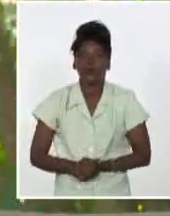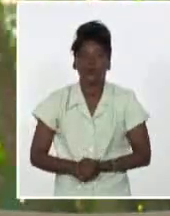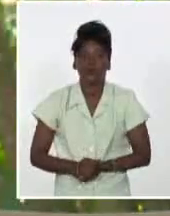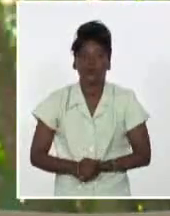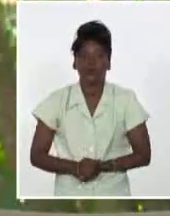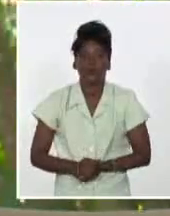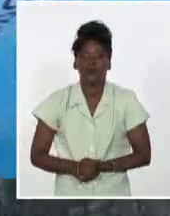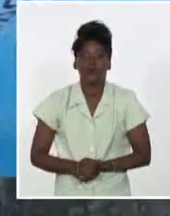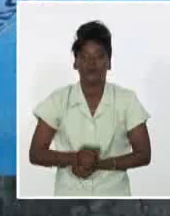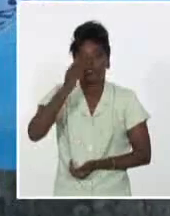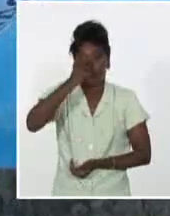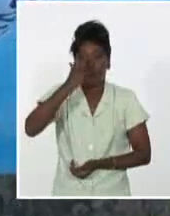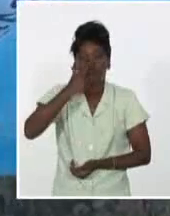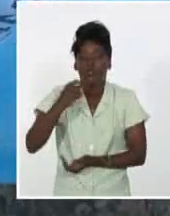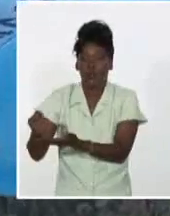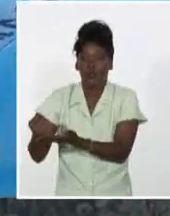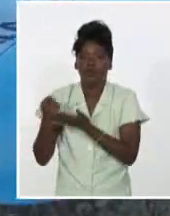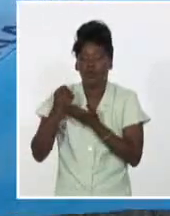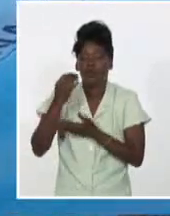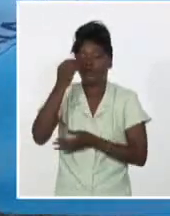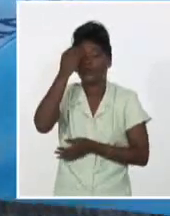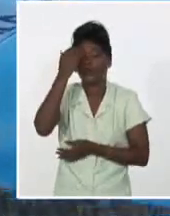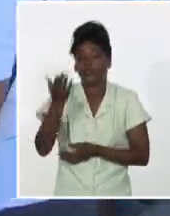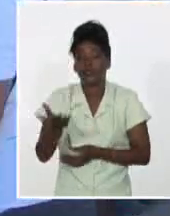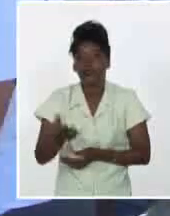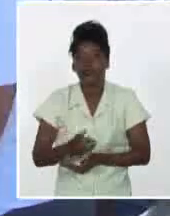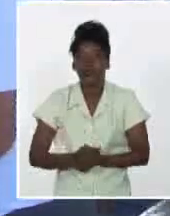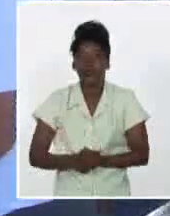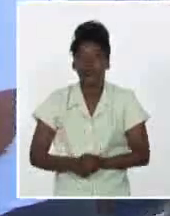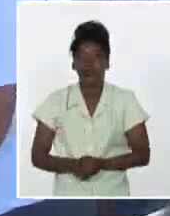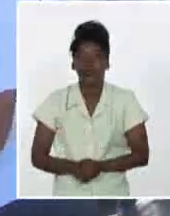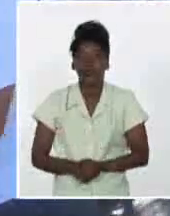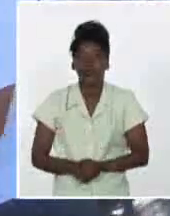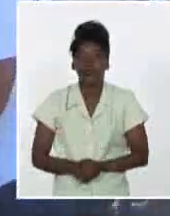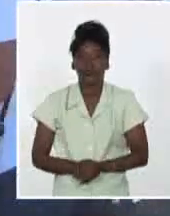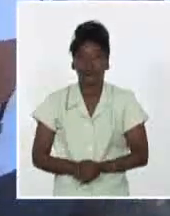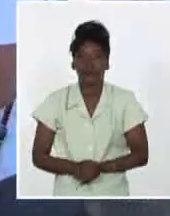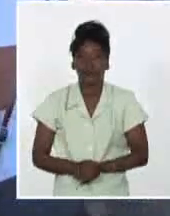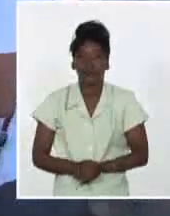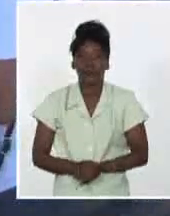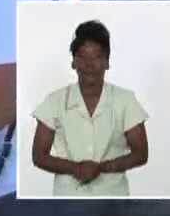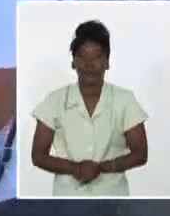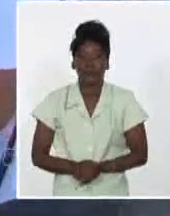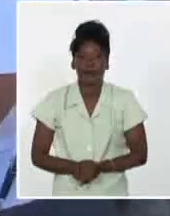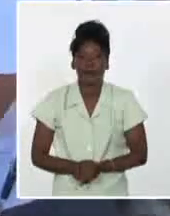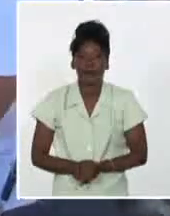de Ciego de Ávila. María Irene Maxan de la Celda, Canal Cubano de Noticias.